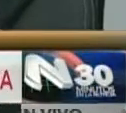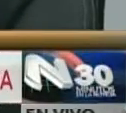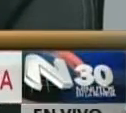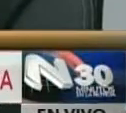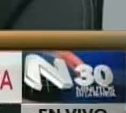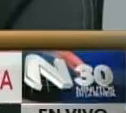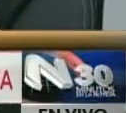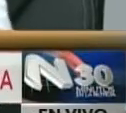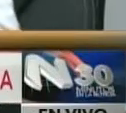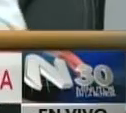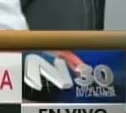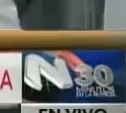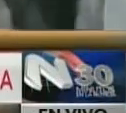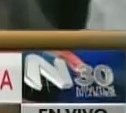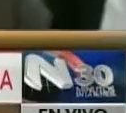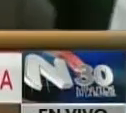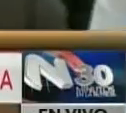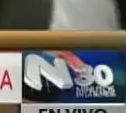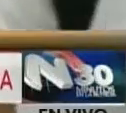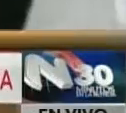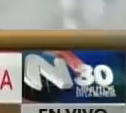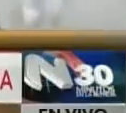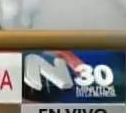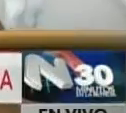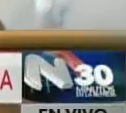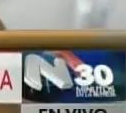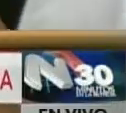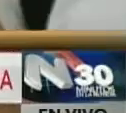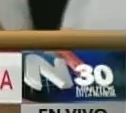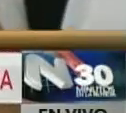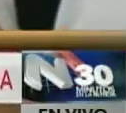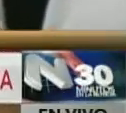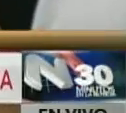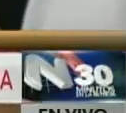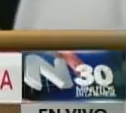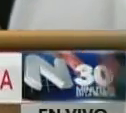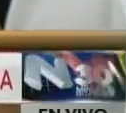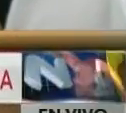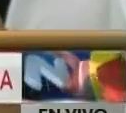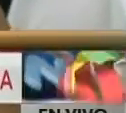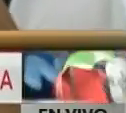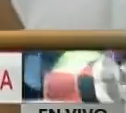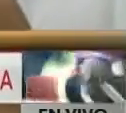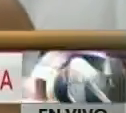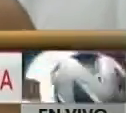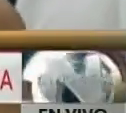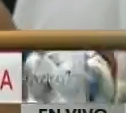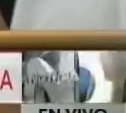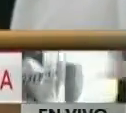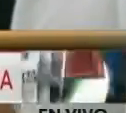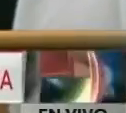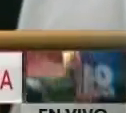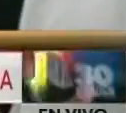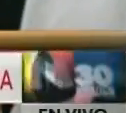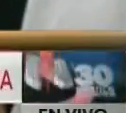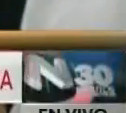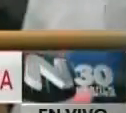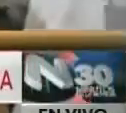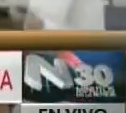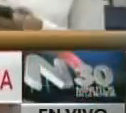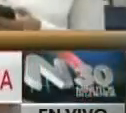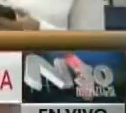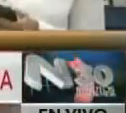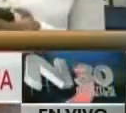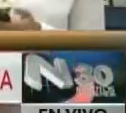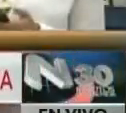FARC, lo acordado. Algún tipo también de verificación, mecanismos internacionales que garanticen